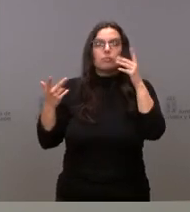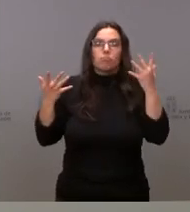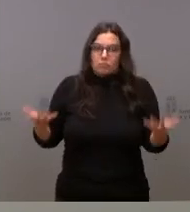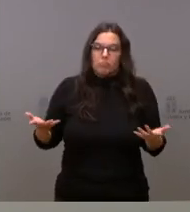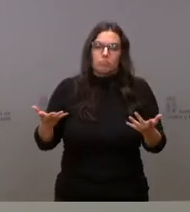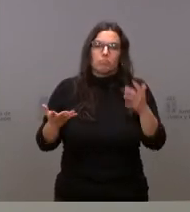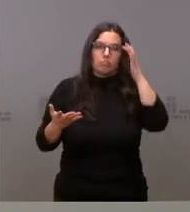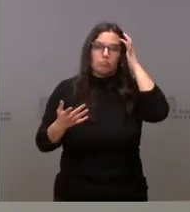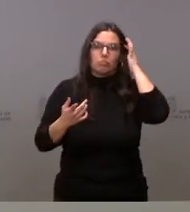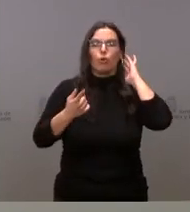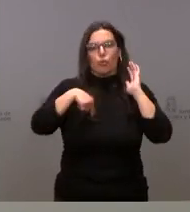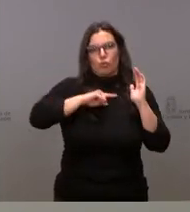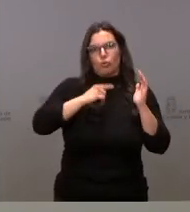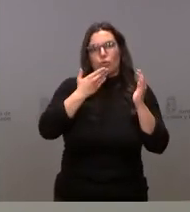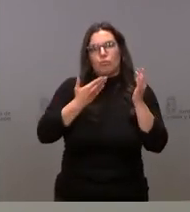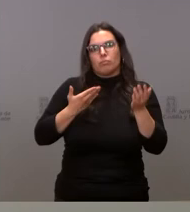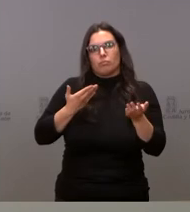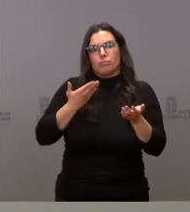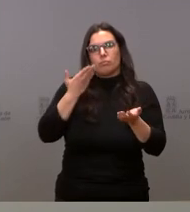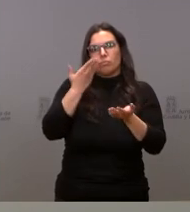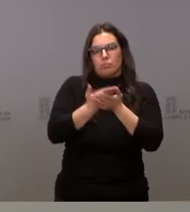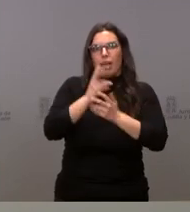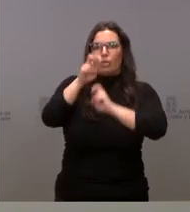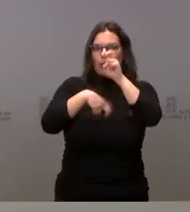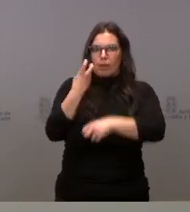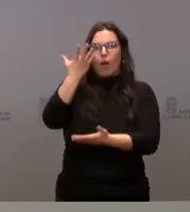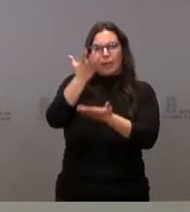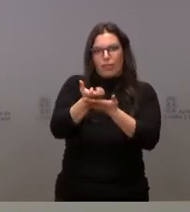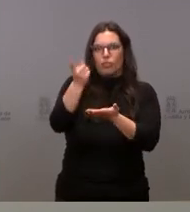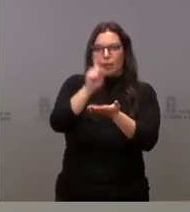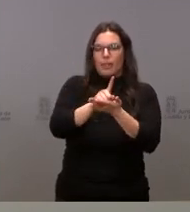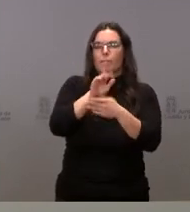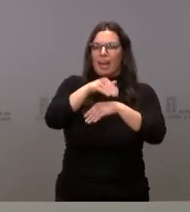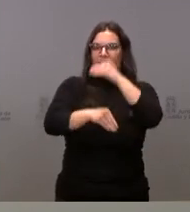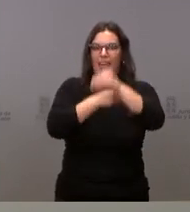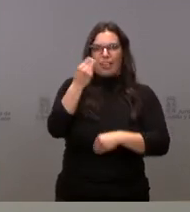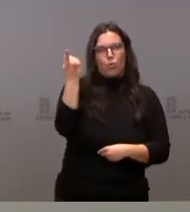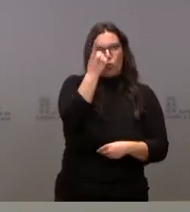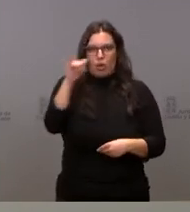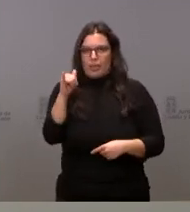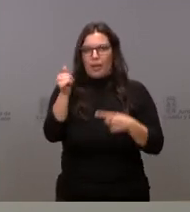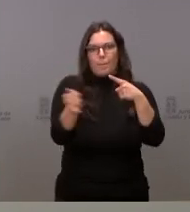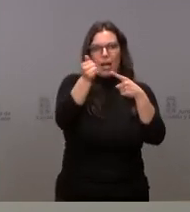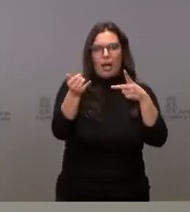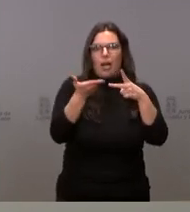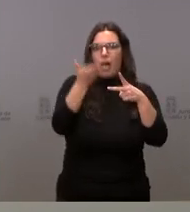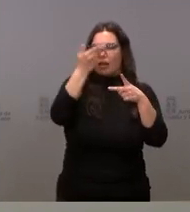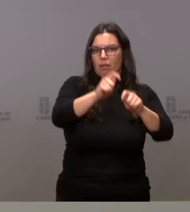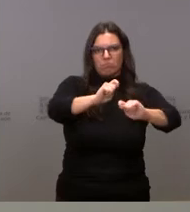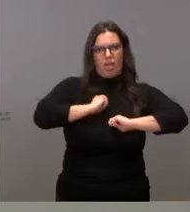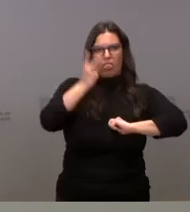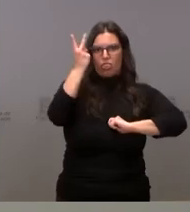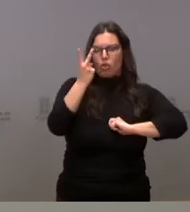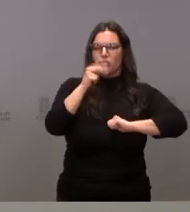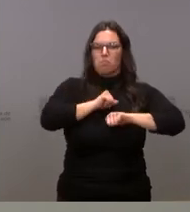evidentemente propondremos nos pondremos una actualización nueva de la aplicación sacyl conecta para que en el mismo acto se genere el